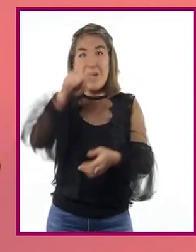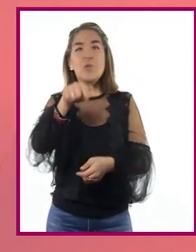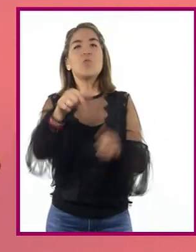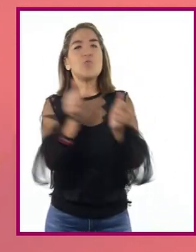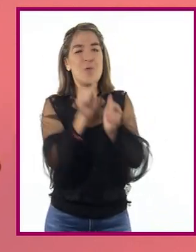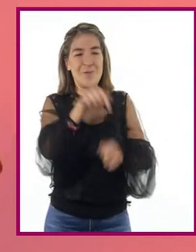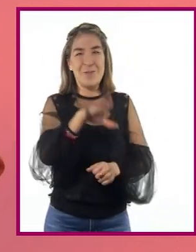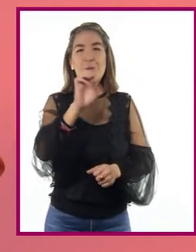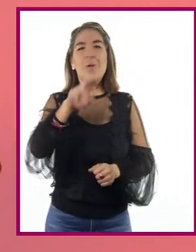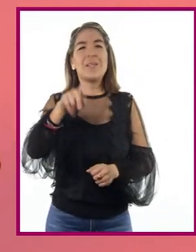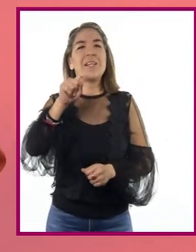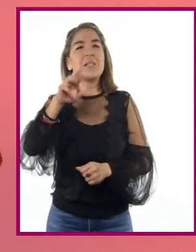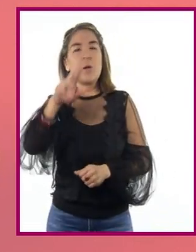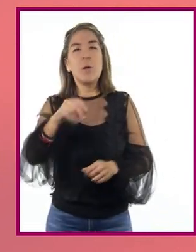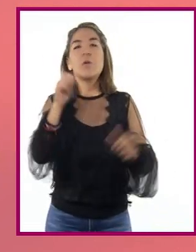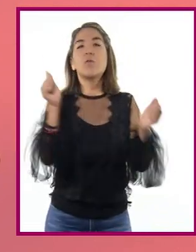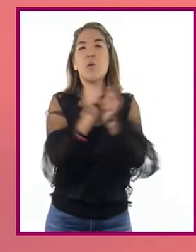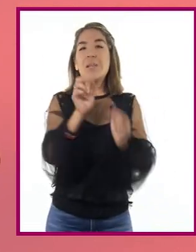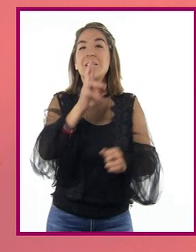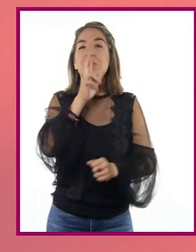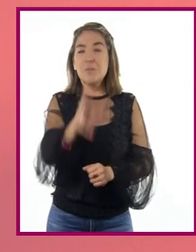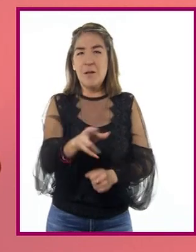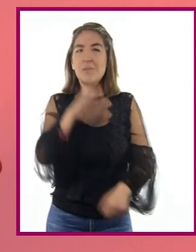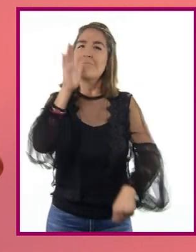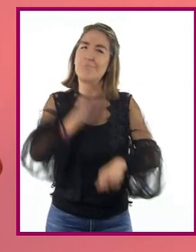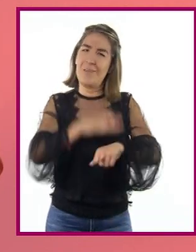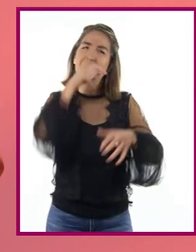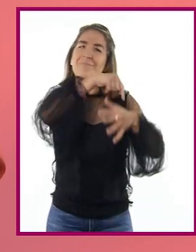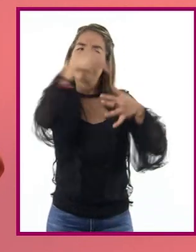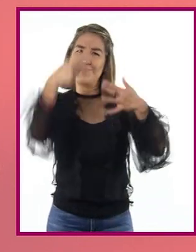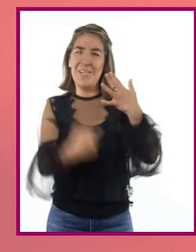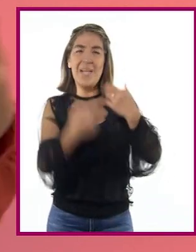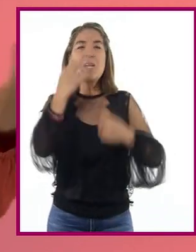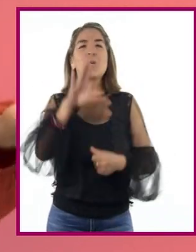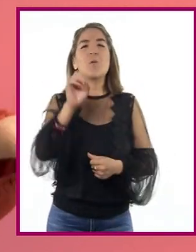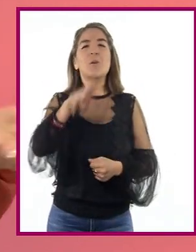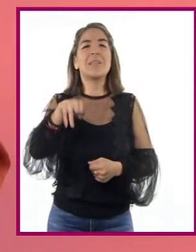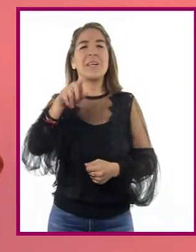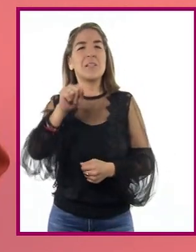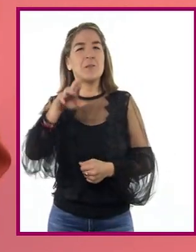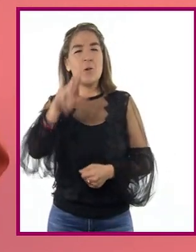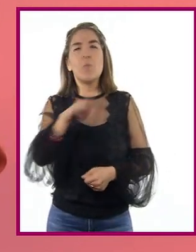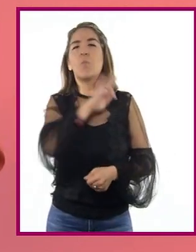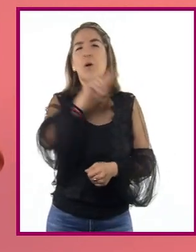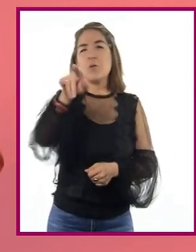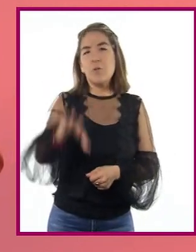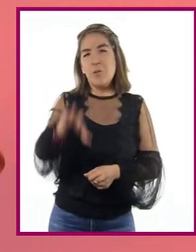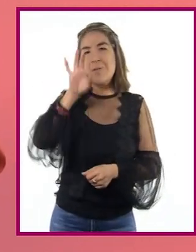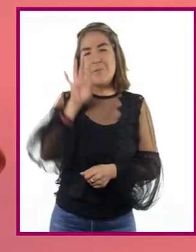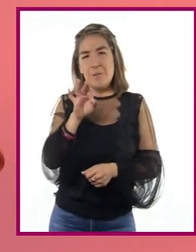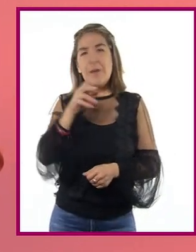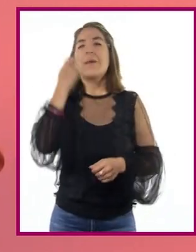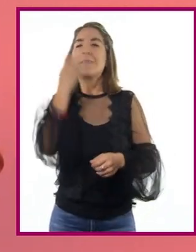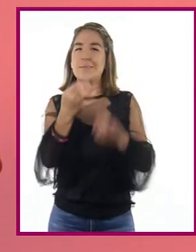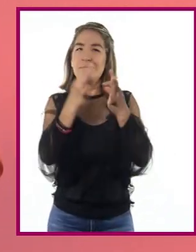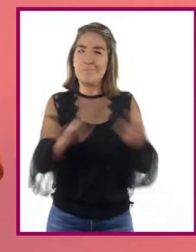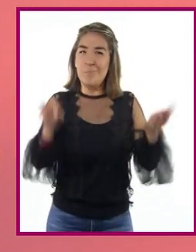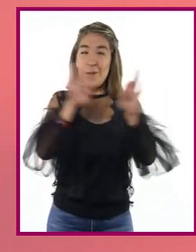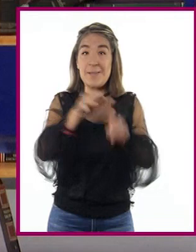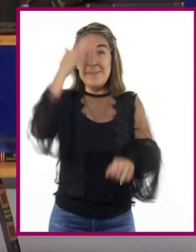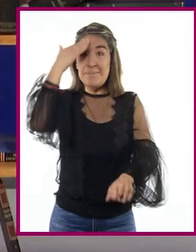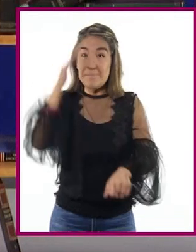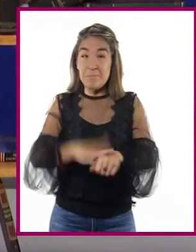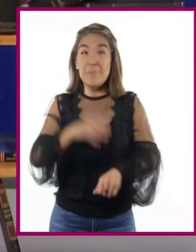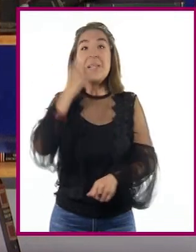para mostrar resultados. Hay muchos conectores de entre los cuales pueden elegir. Es importante tenerlos